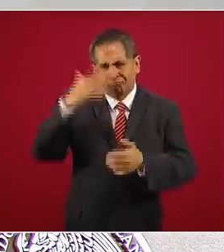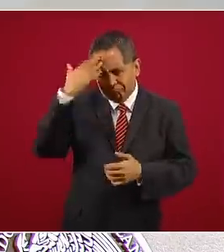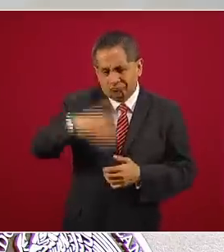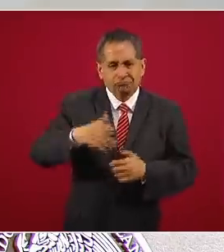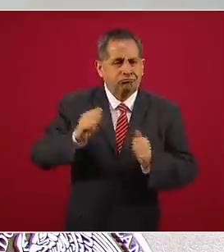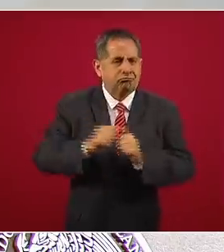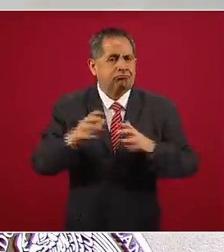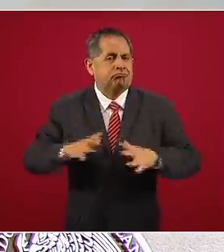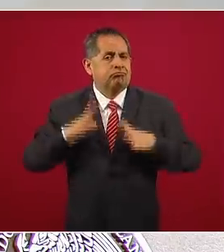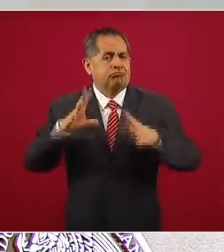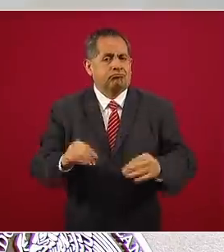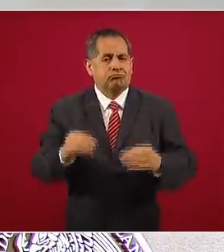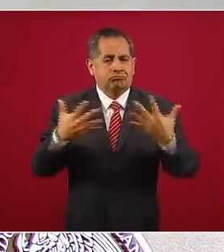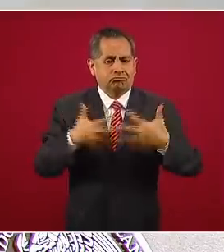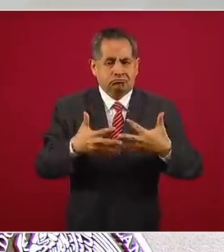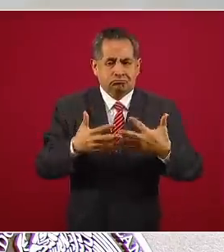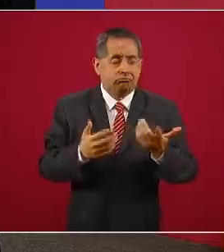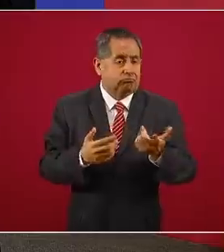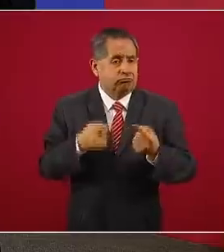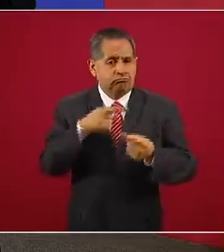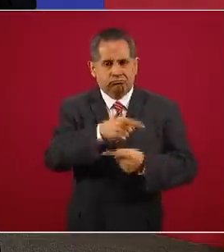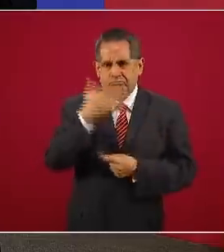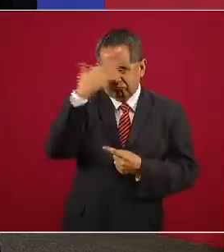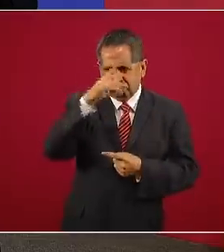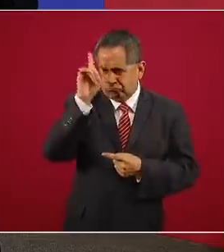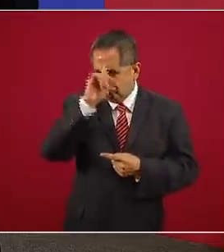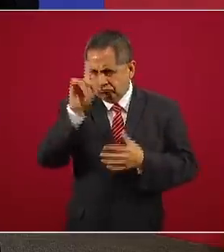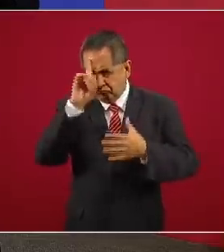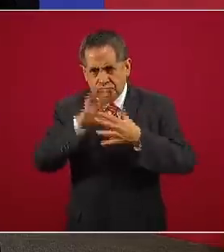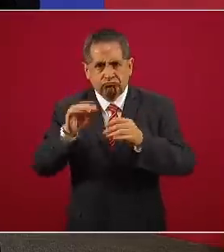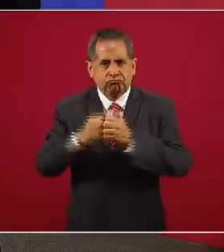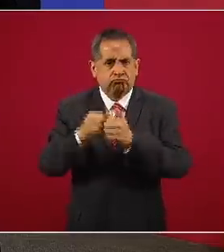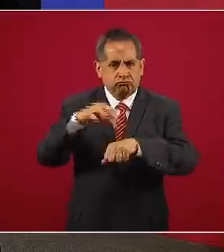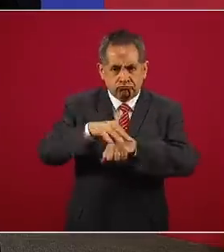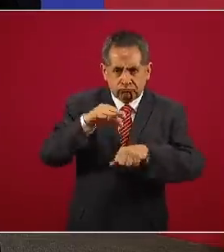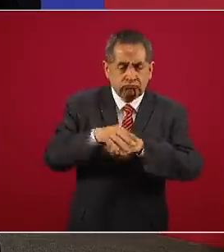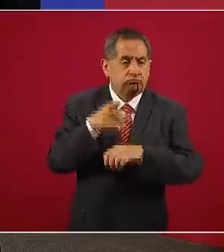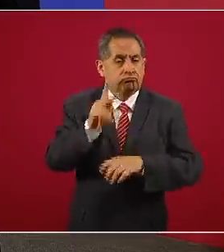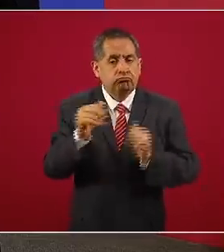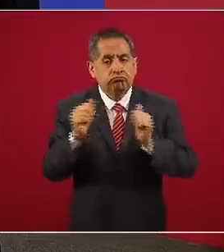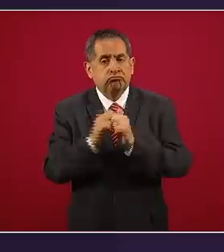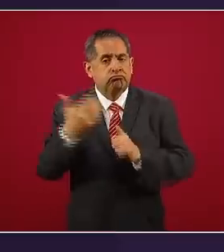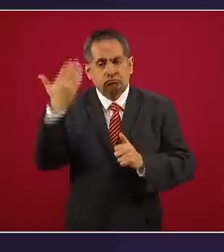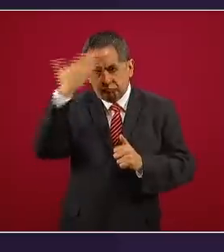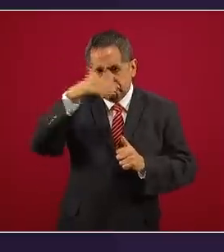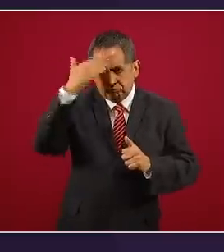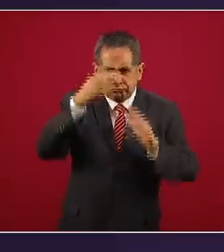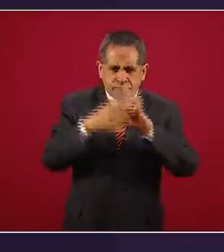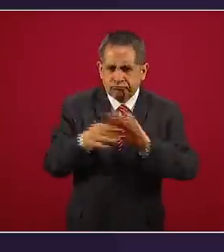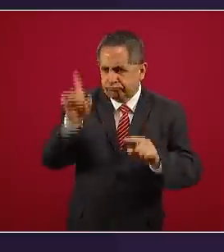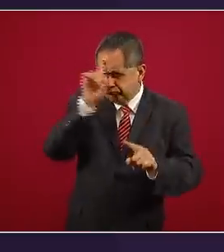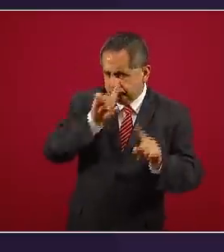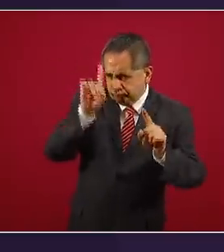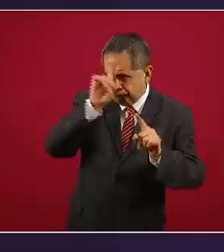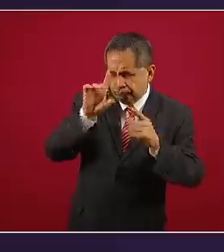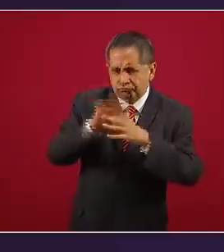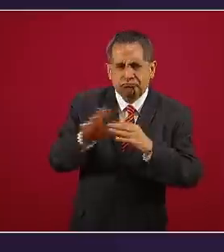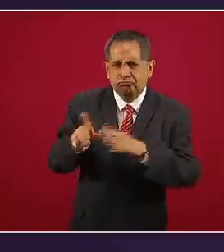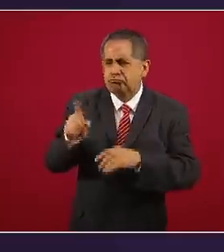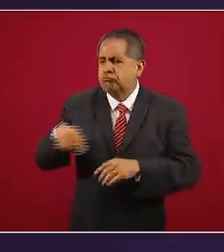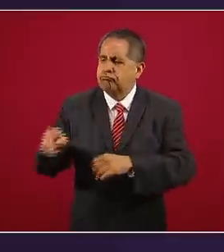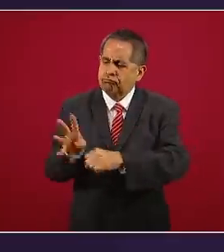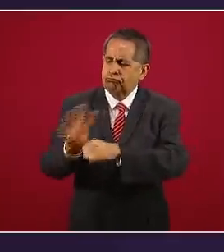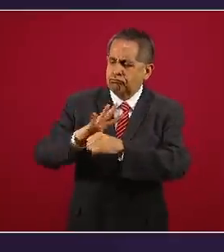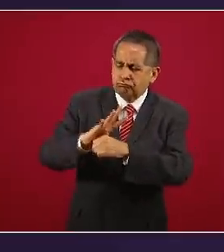personas capacitadas para dar orientación médica en general pero sobre todo para dar orientación de cómo vivir la